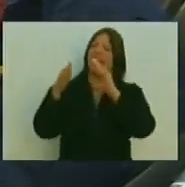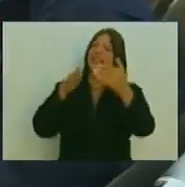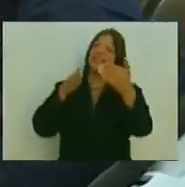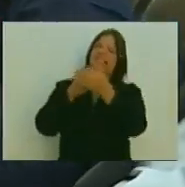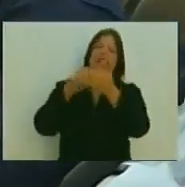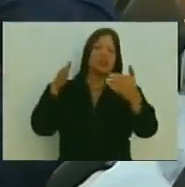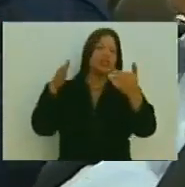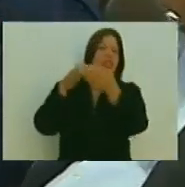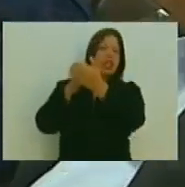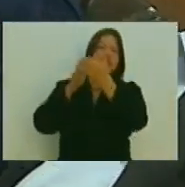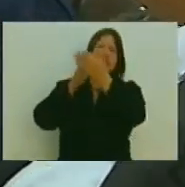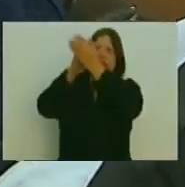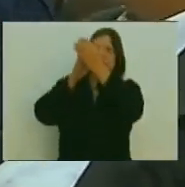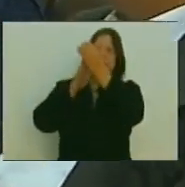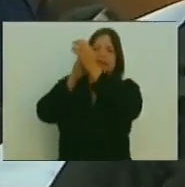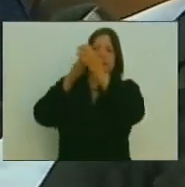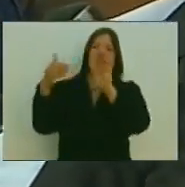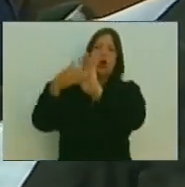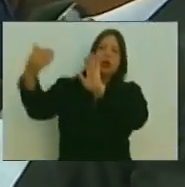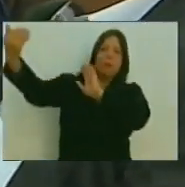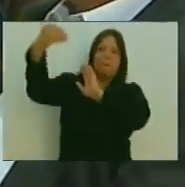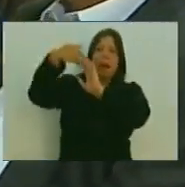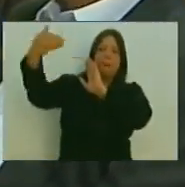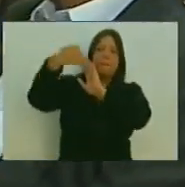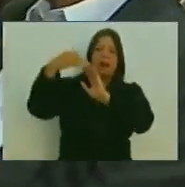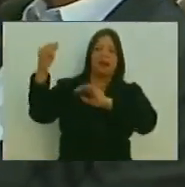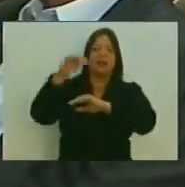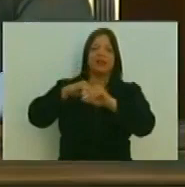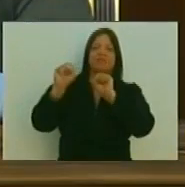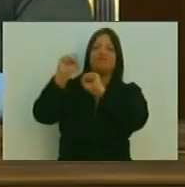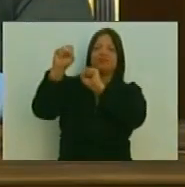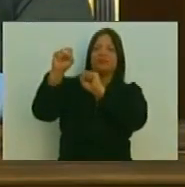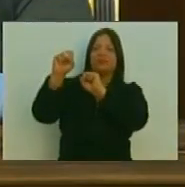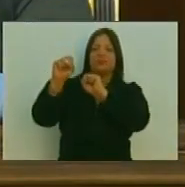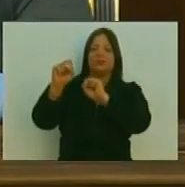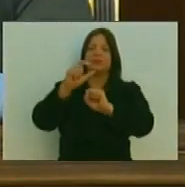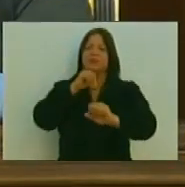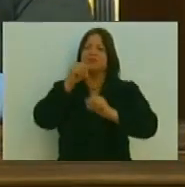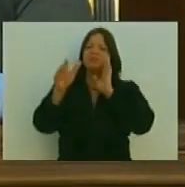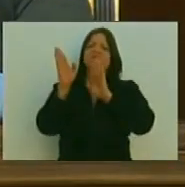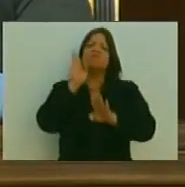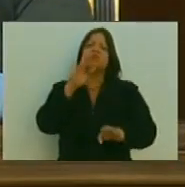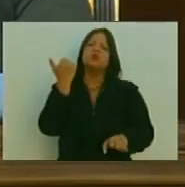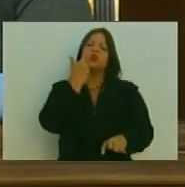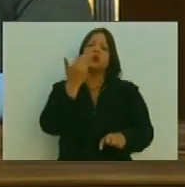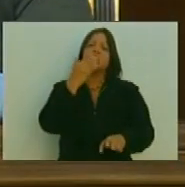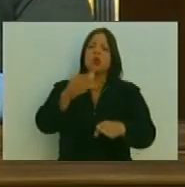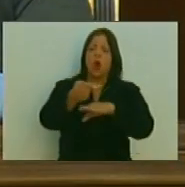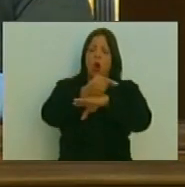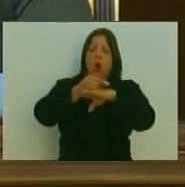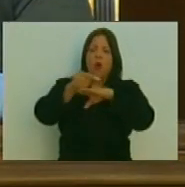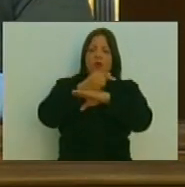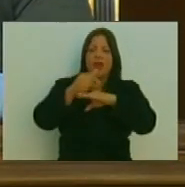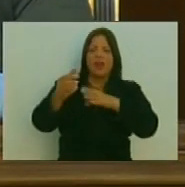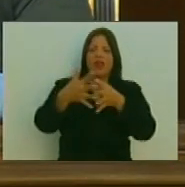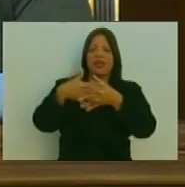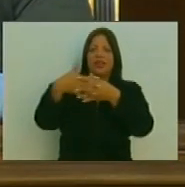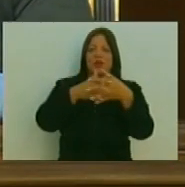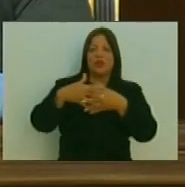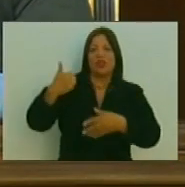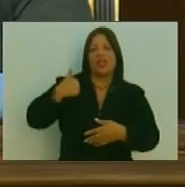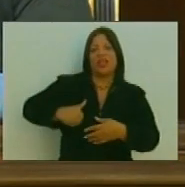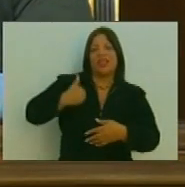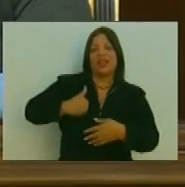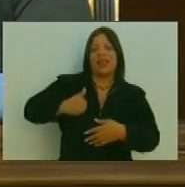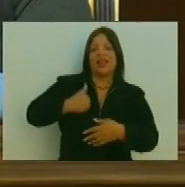las nuevas sanciones injerencistas, unilaterales e ilícitas adoptadas por los gobiernos de Canadá y Estados